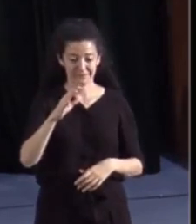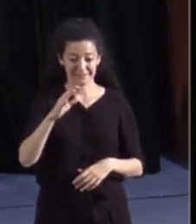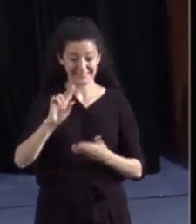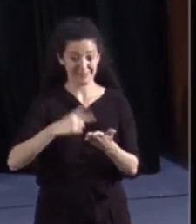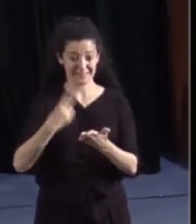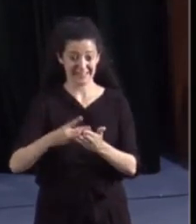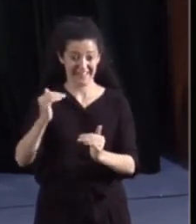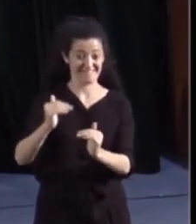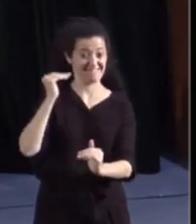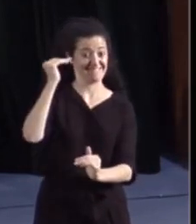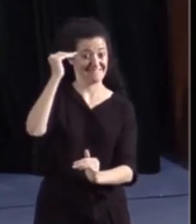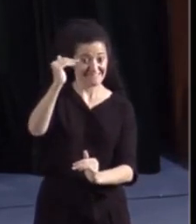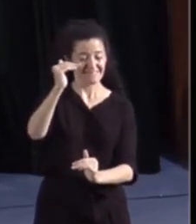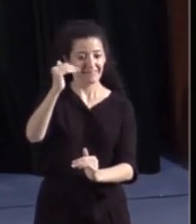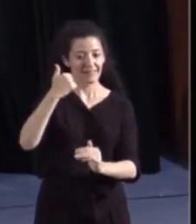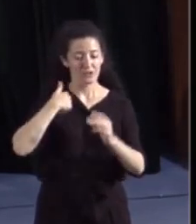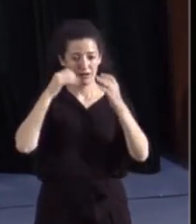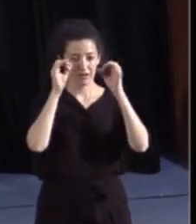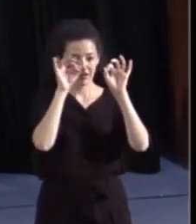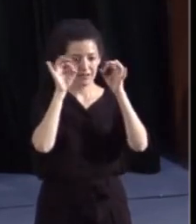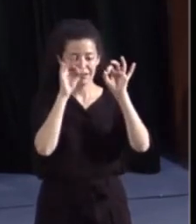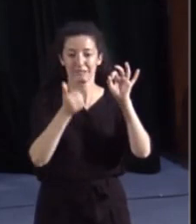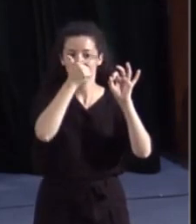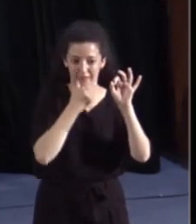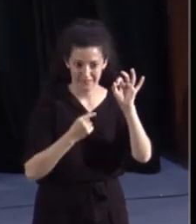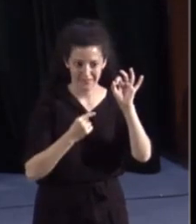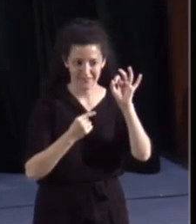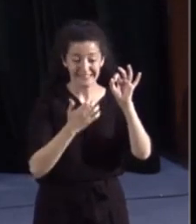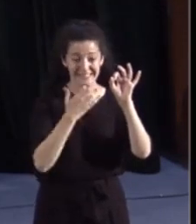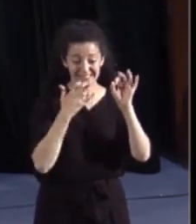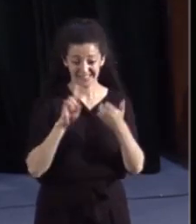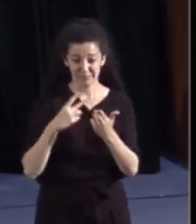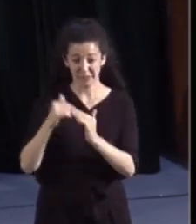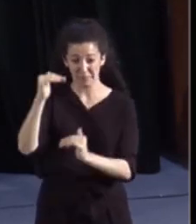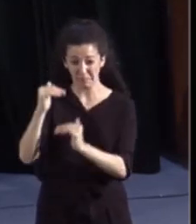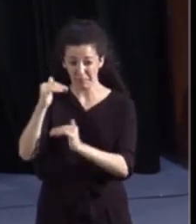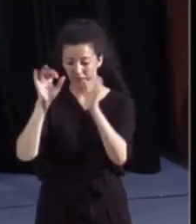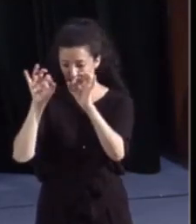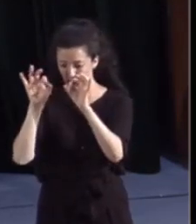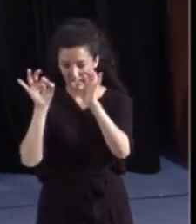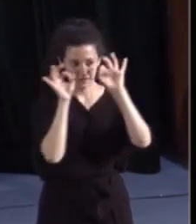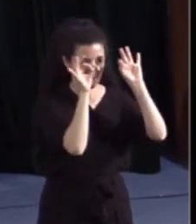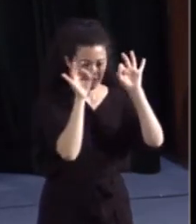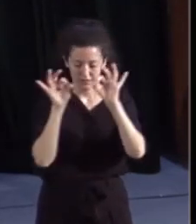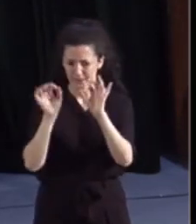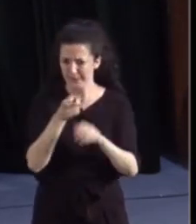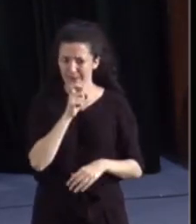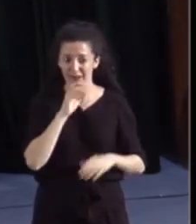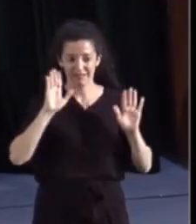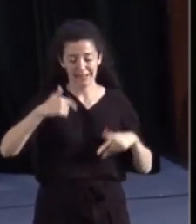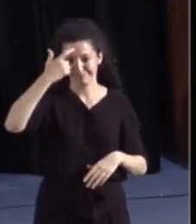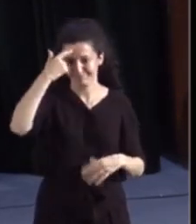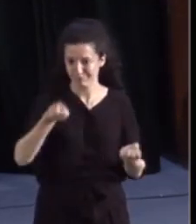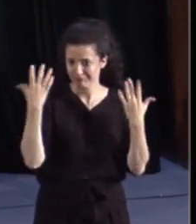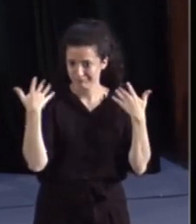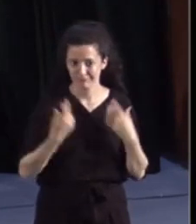posibilidad de abarcar en mi campo visual periférico el contenido del documental. ¿De acuerdo?